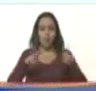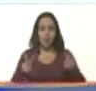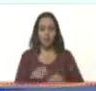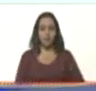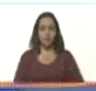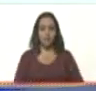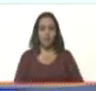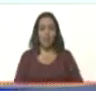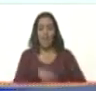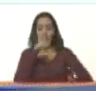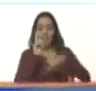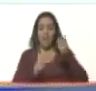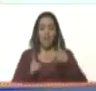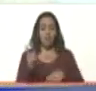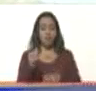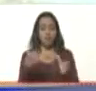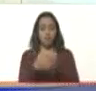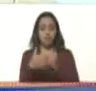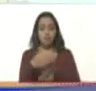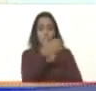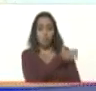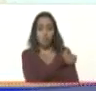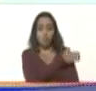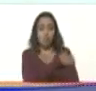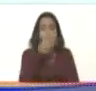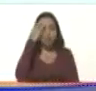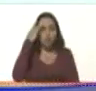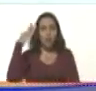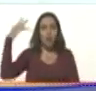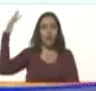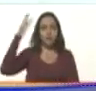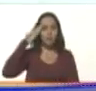Hay algunas oligarquías que sueñan